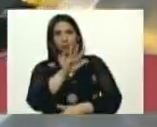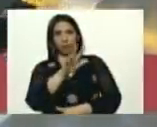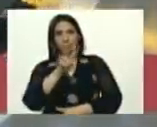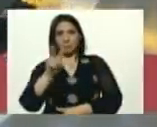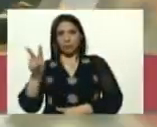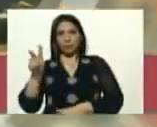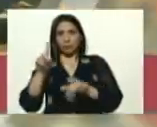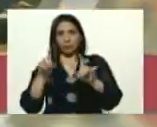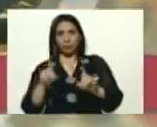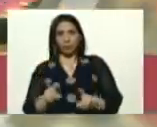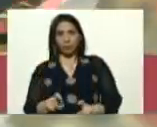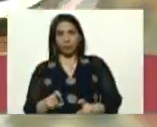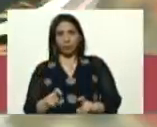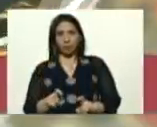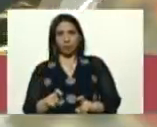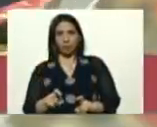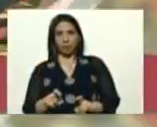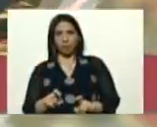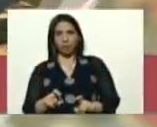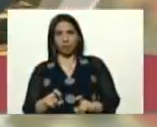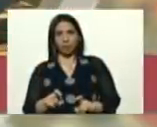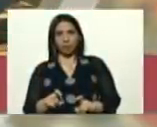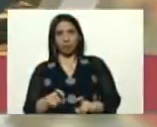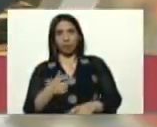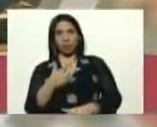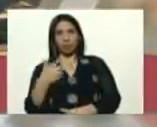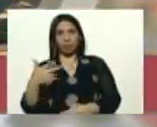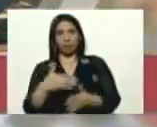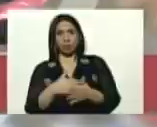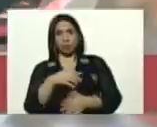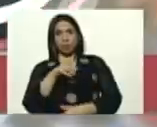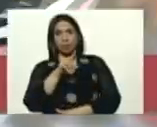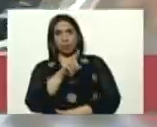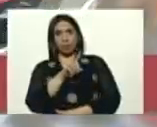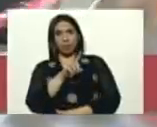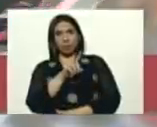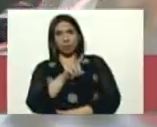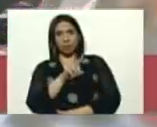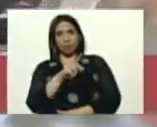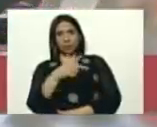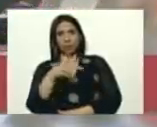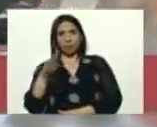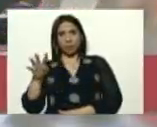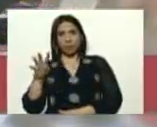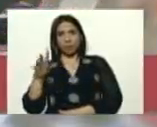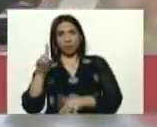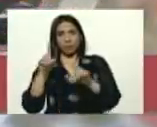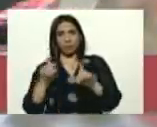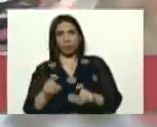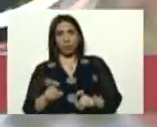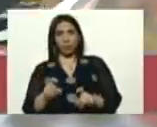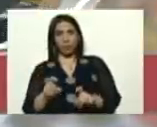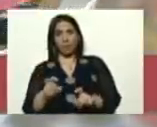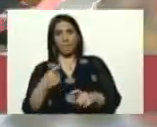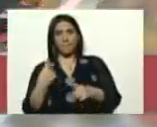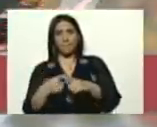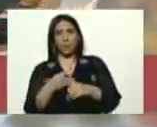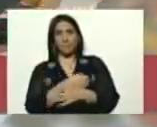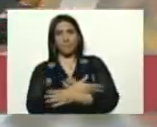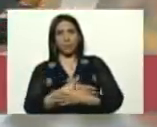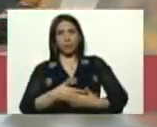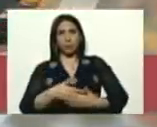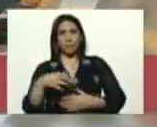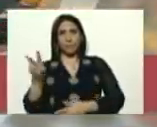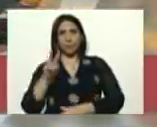995.522 pruebas, siendo 33.184 pruebas por millón de habitantes. Nos coloca al frente